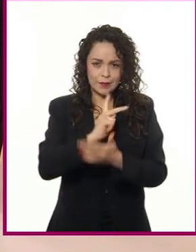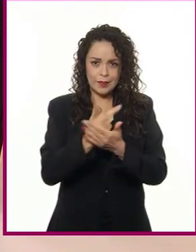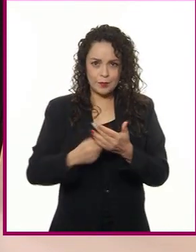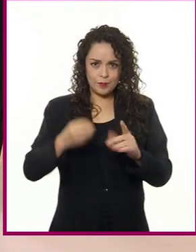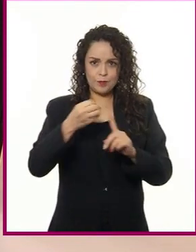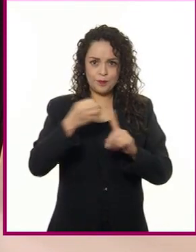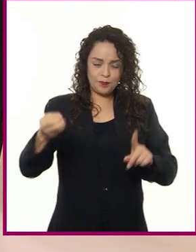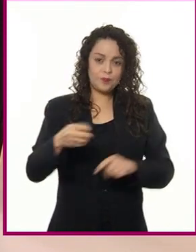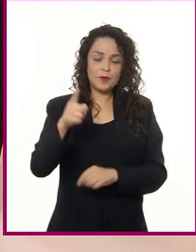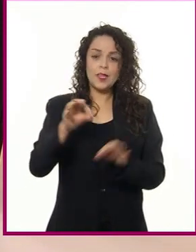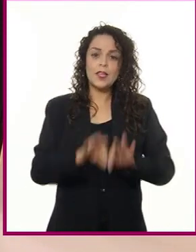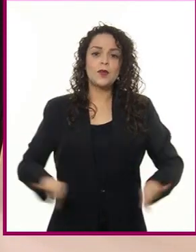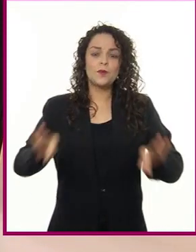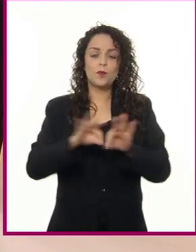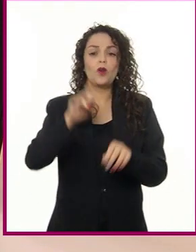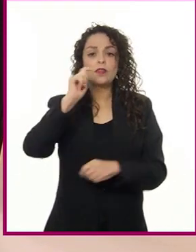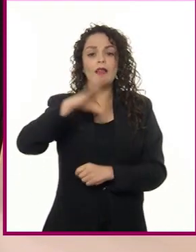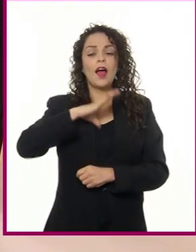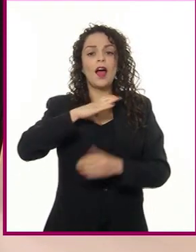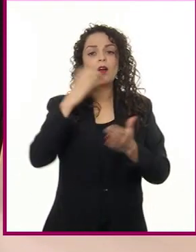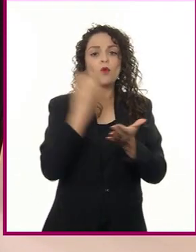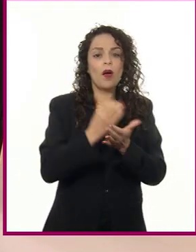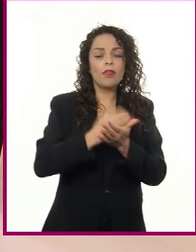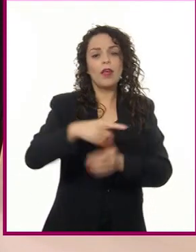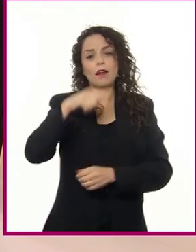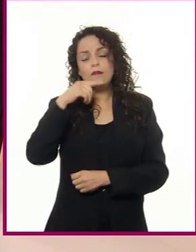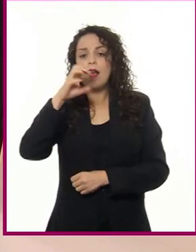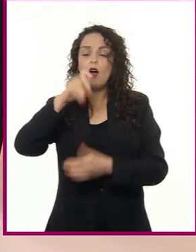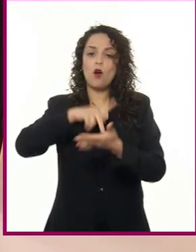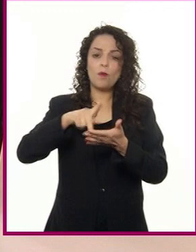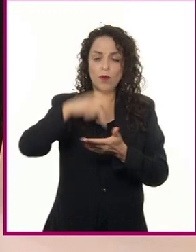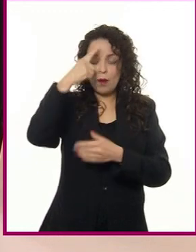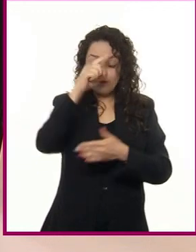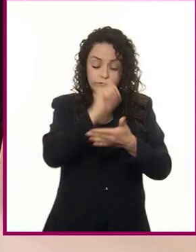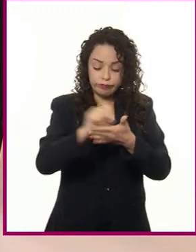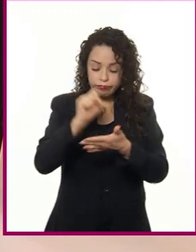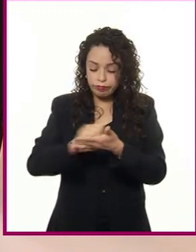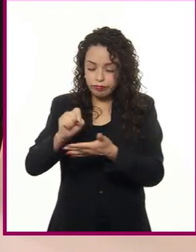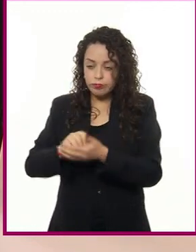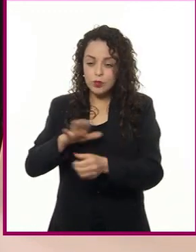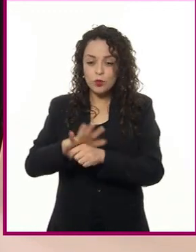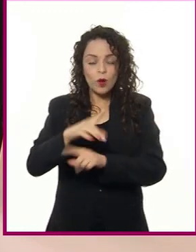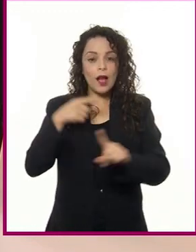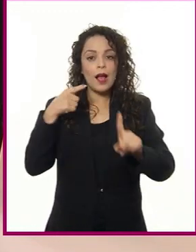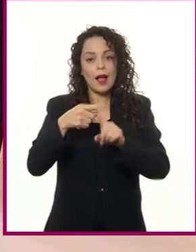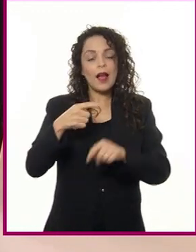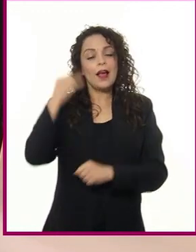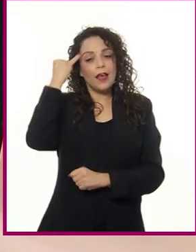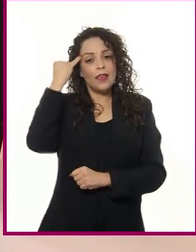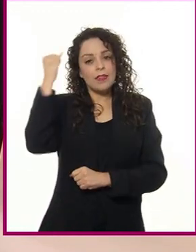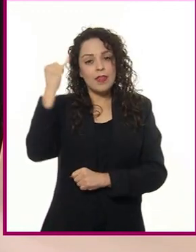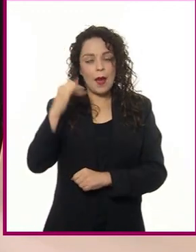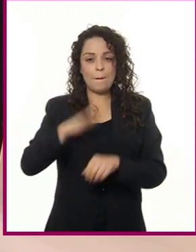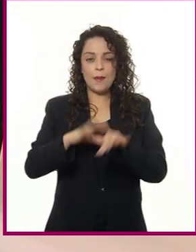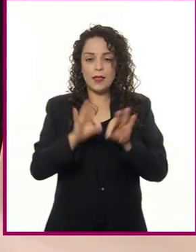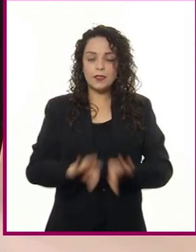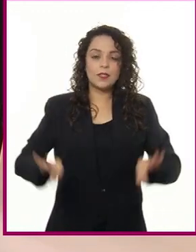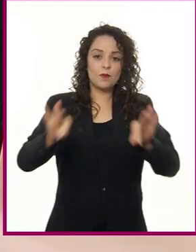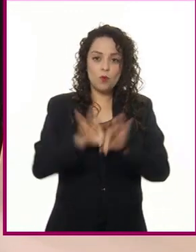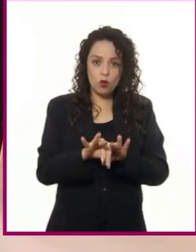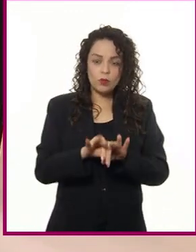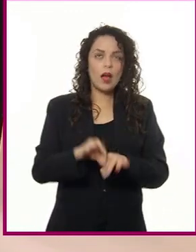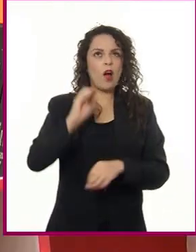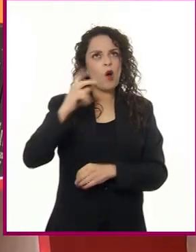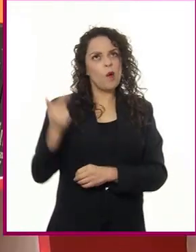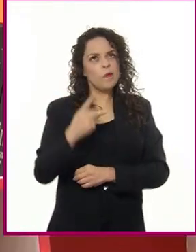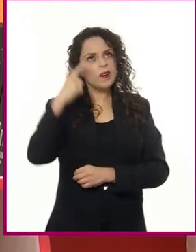que tengan a la mano cuaderno y lápiz o bolígrafo para anotar las ideas principales, preguntas y reflexiones que surjan a